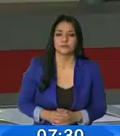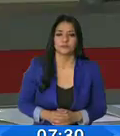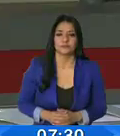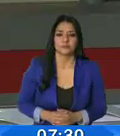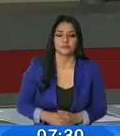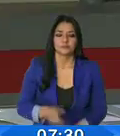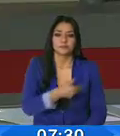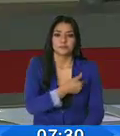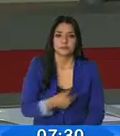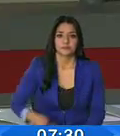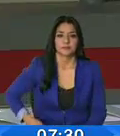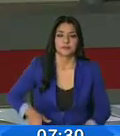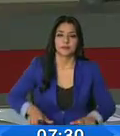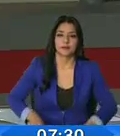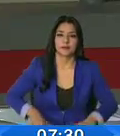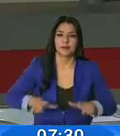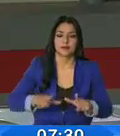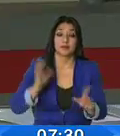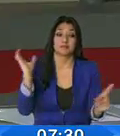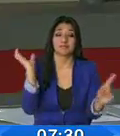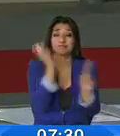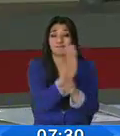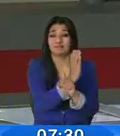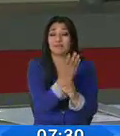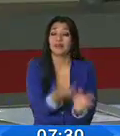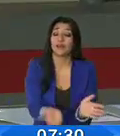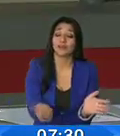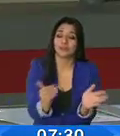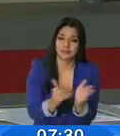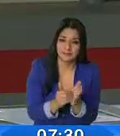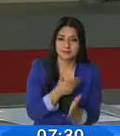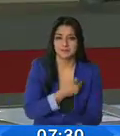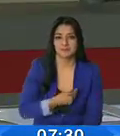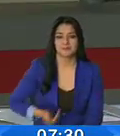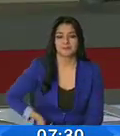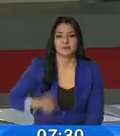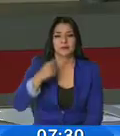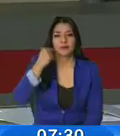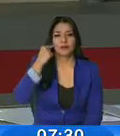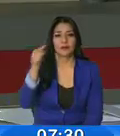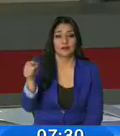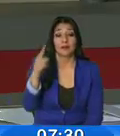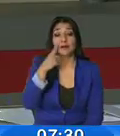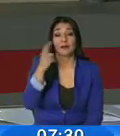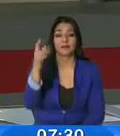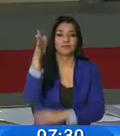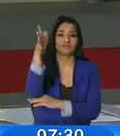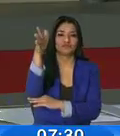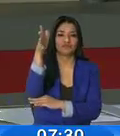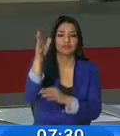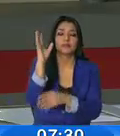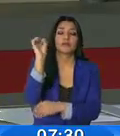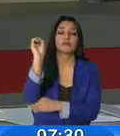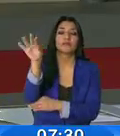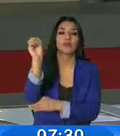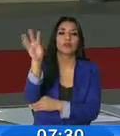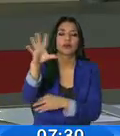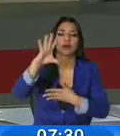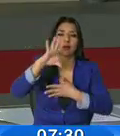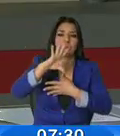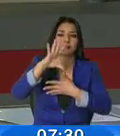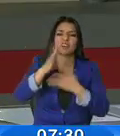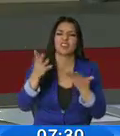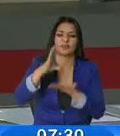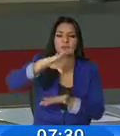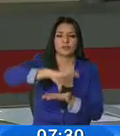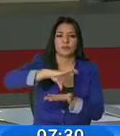presidente Lenín Moreno criticó nuevamente a su antecesor durante su intervención en el Foro América realizado en la ciudad de